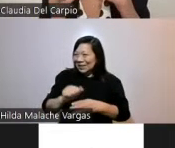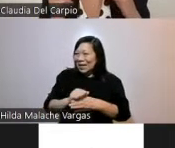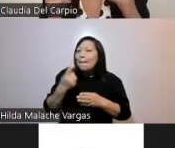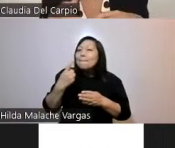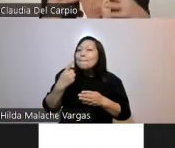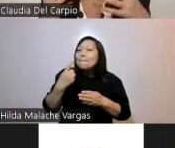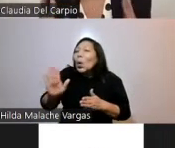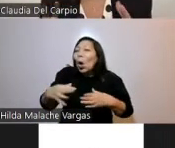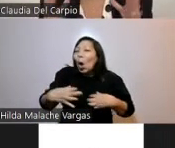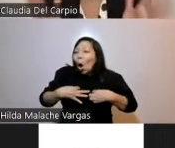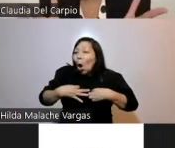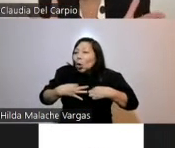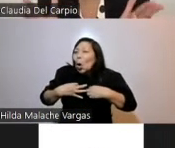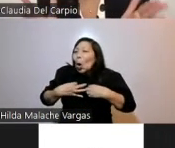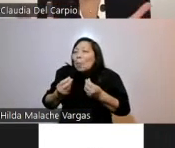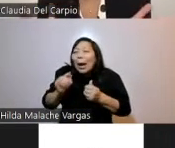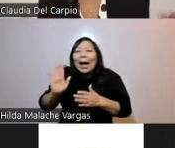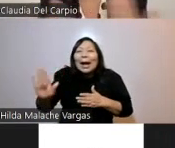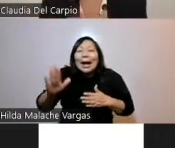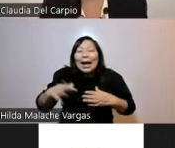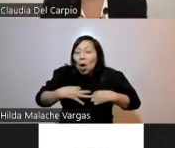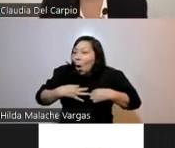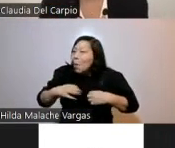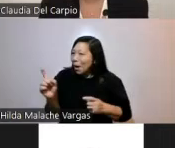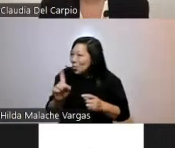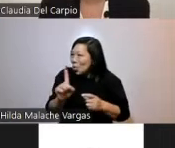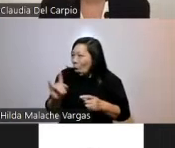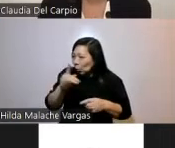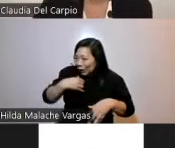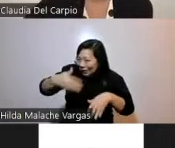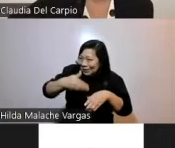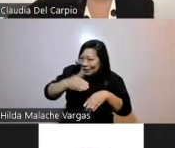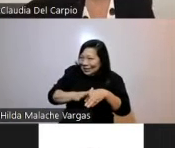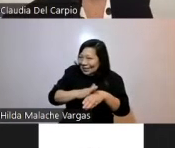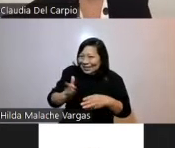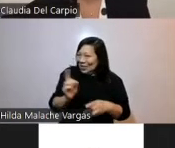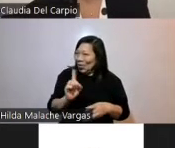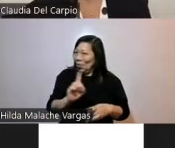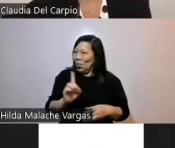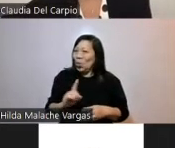para sacarle la grasa y la mugre a la ropa. No necesitamos algo tan agresivo en nuestra vulva.